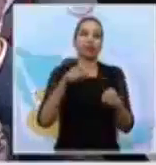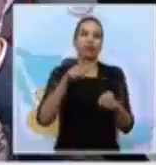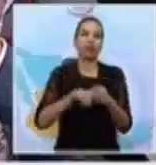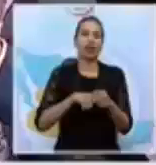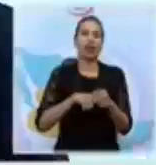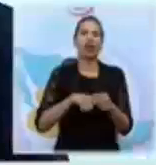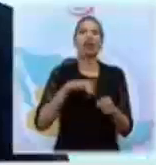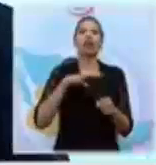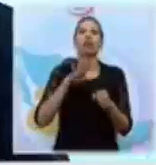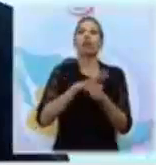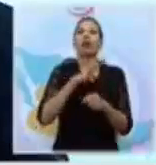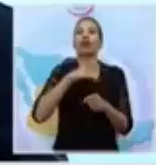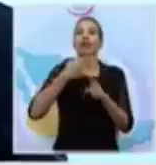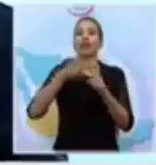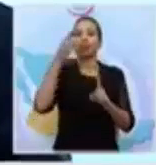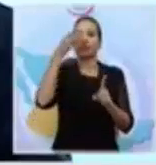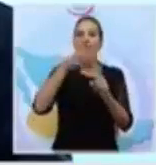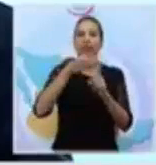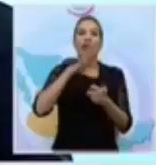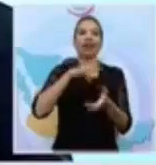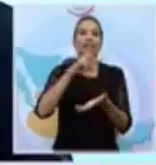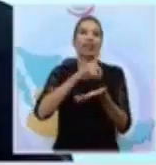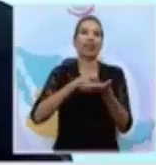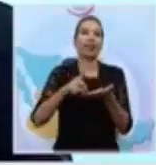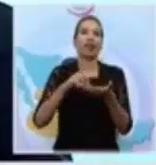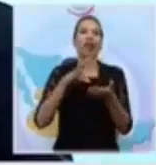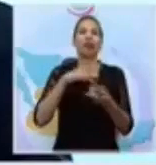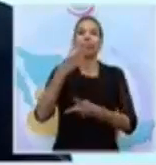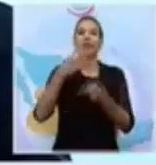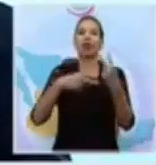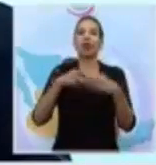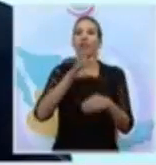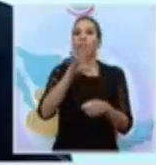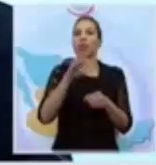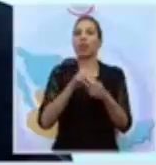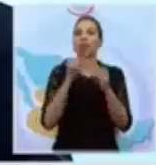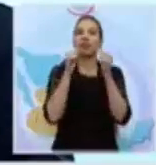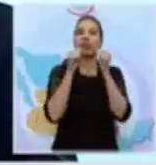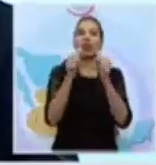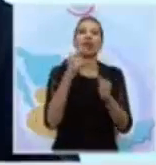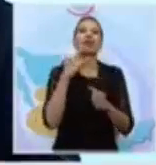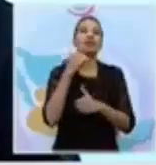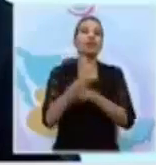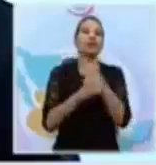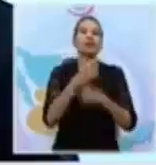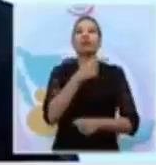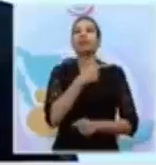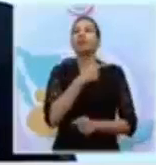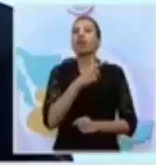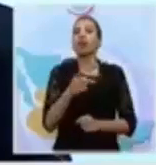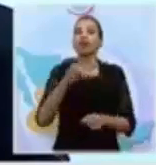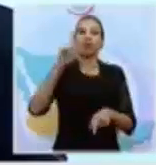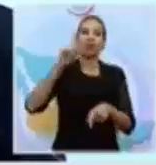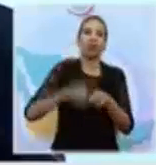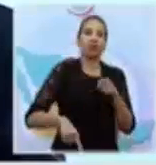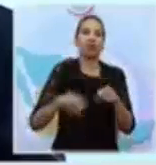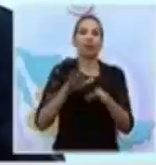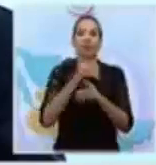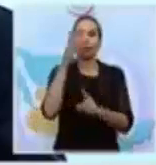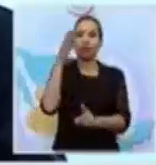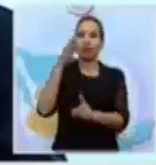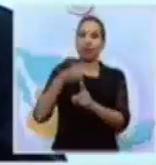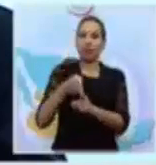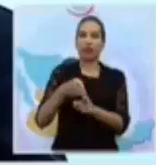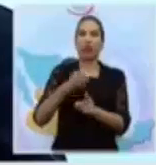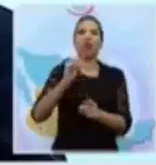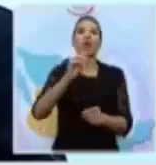En ella conviven el enfoque de derechos asociado al universalismo y la lucha contra la pobreza, que puede ser focalizada